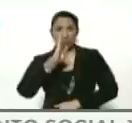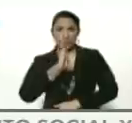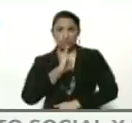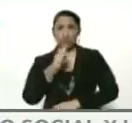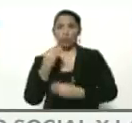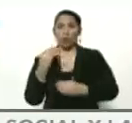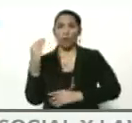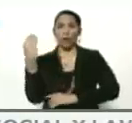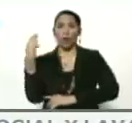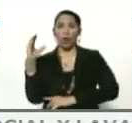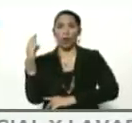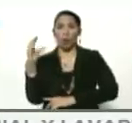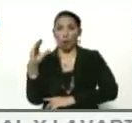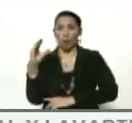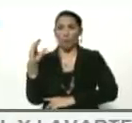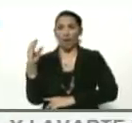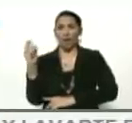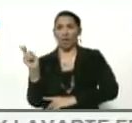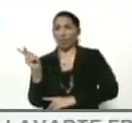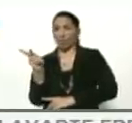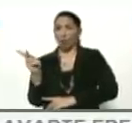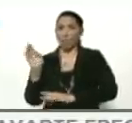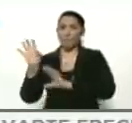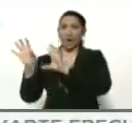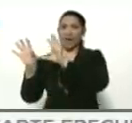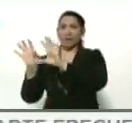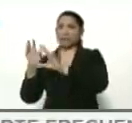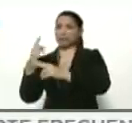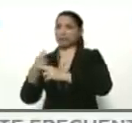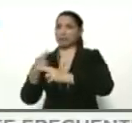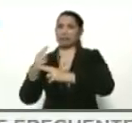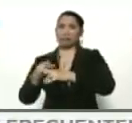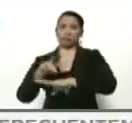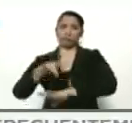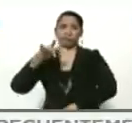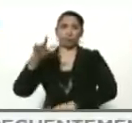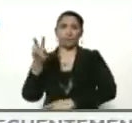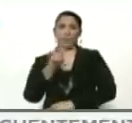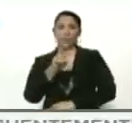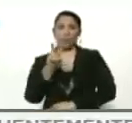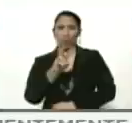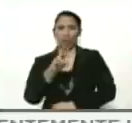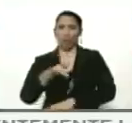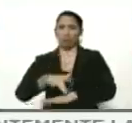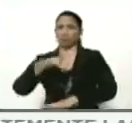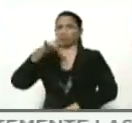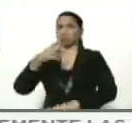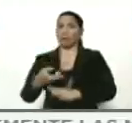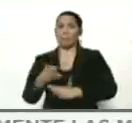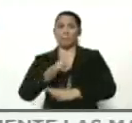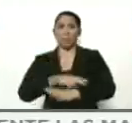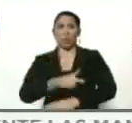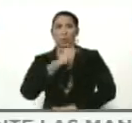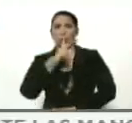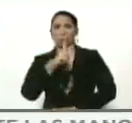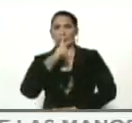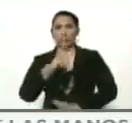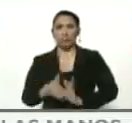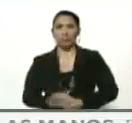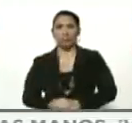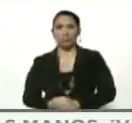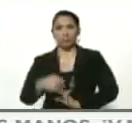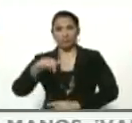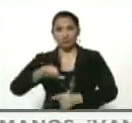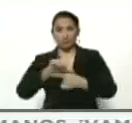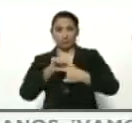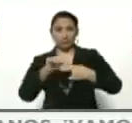como Colombia representan un riesgo para Venezuela, un grave riesgo, hay que decirlo así. Esta semana